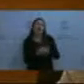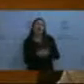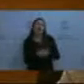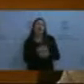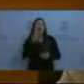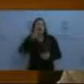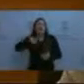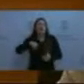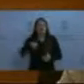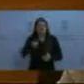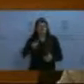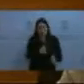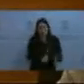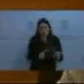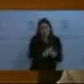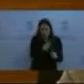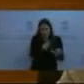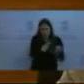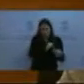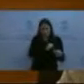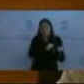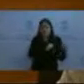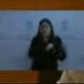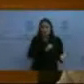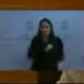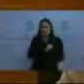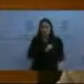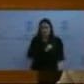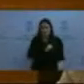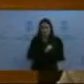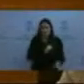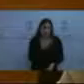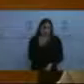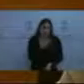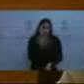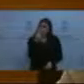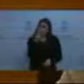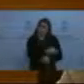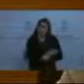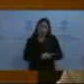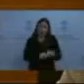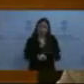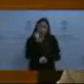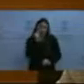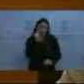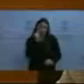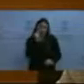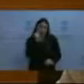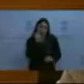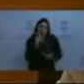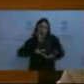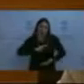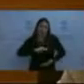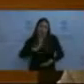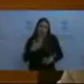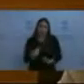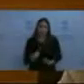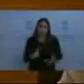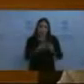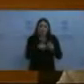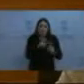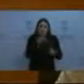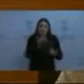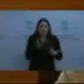dependencia, consejera? El derecho a esta prestación. Sinceramente, creemos que el Gobierno de Javier Fernández no está a la altura. Los socialistas no están